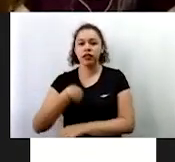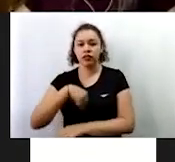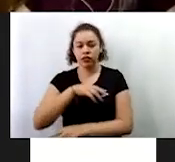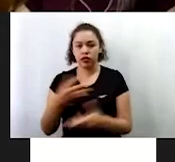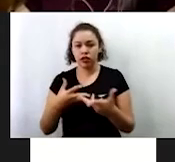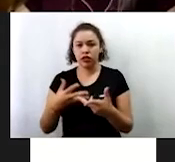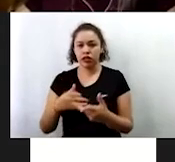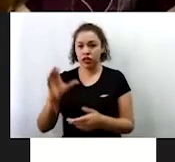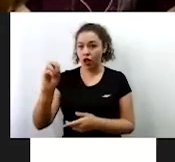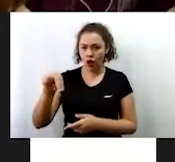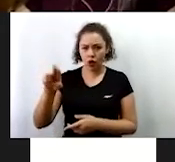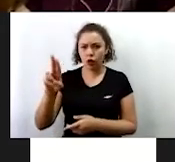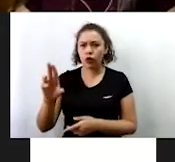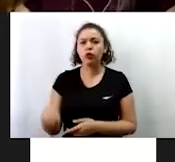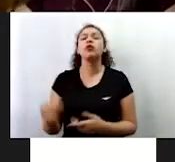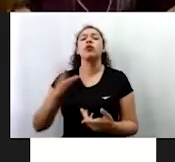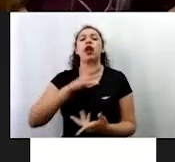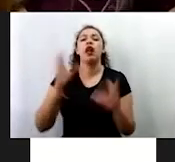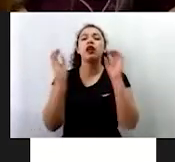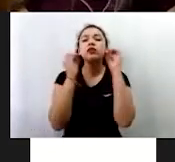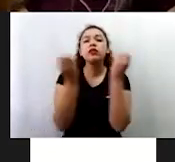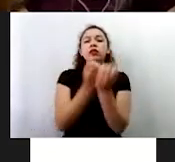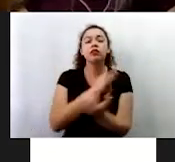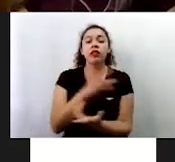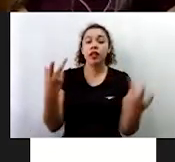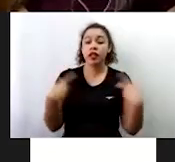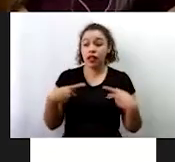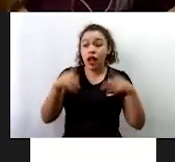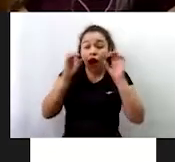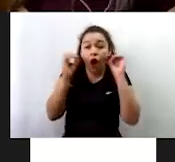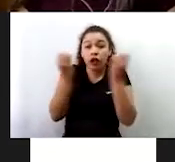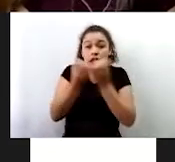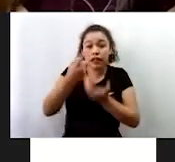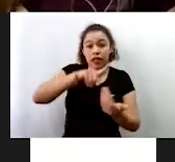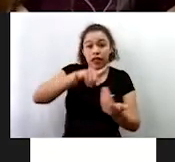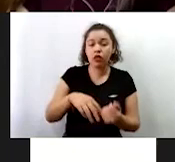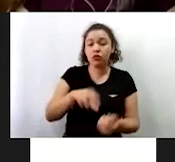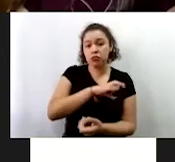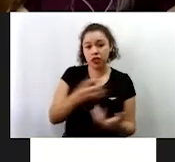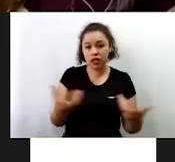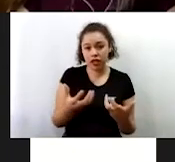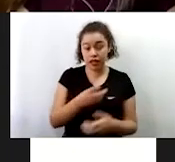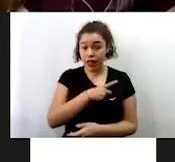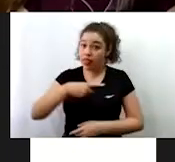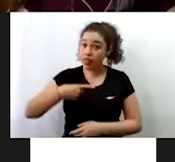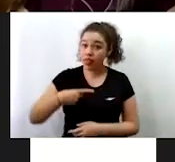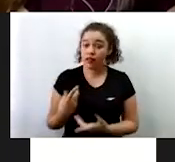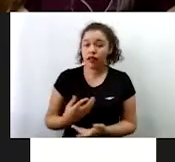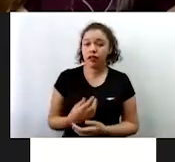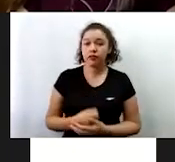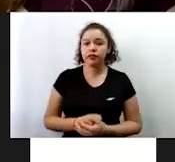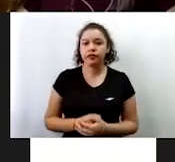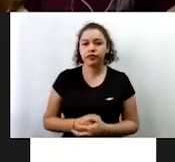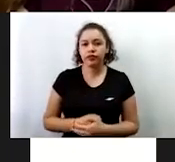ONU, y lo pueden hacer las organizaciones y lo tienen que hacer las organizaciones de base también. La incidencia